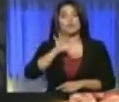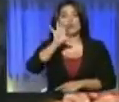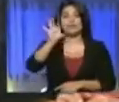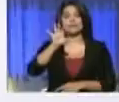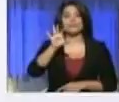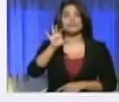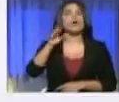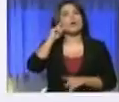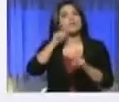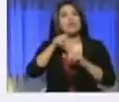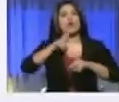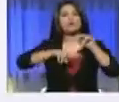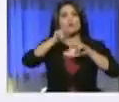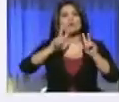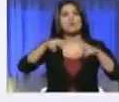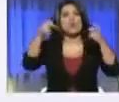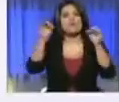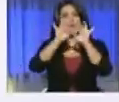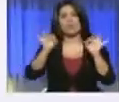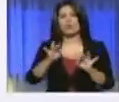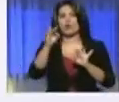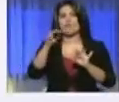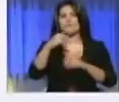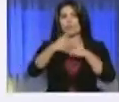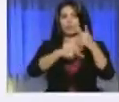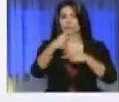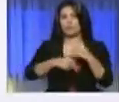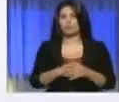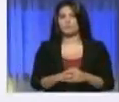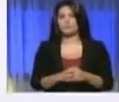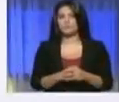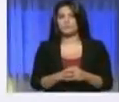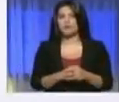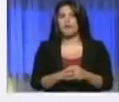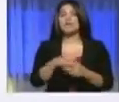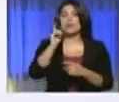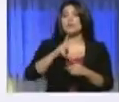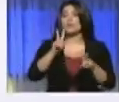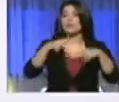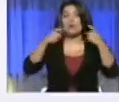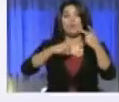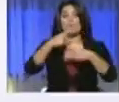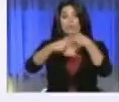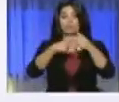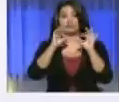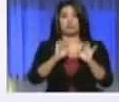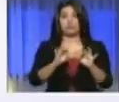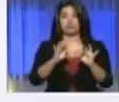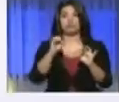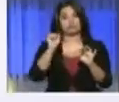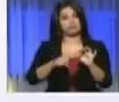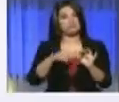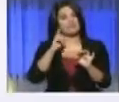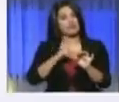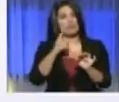por construir un nuevo modelo productivo, un nuevo y sano modelo